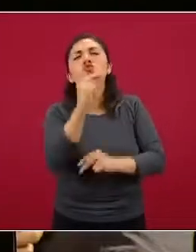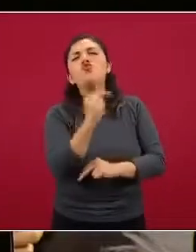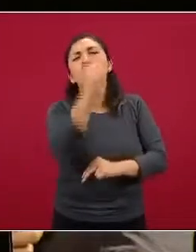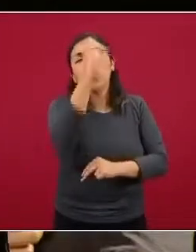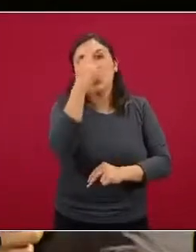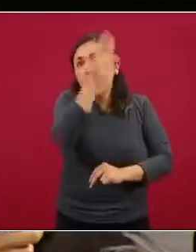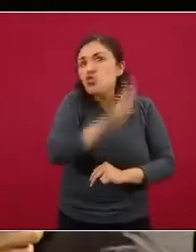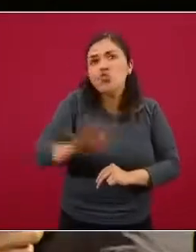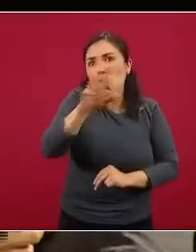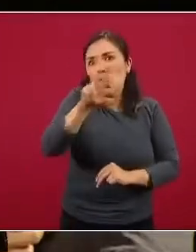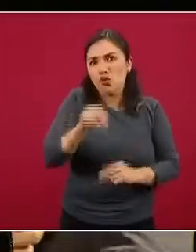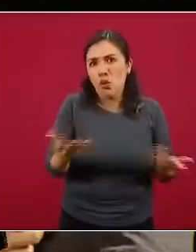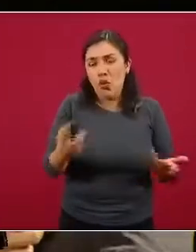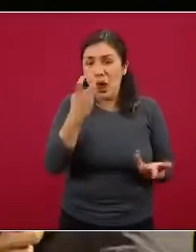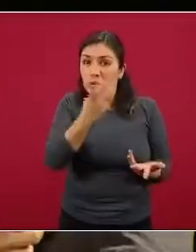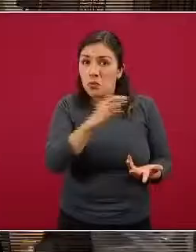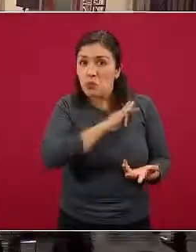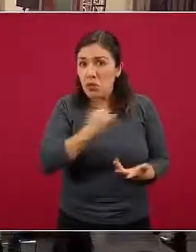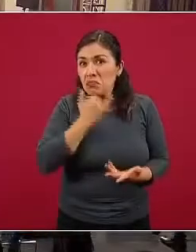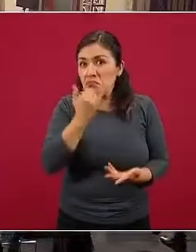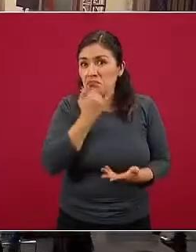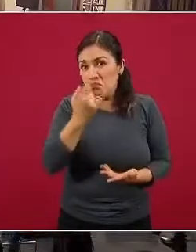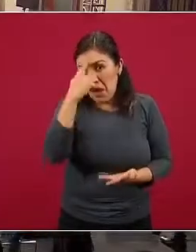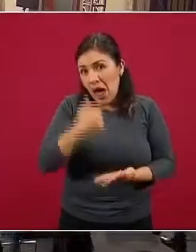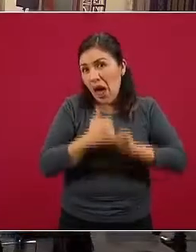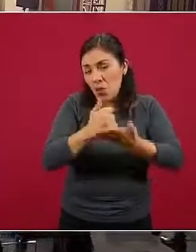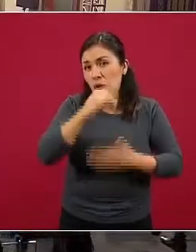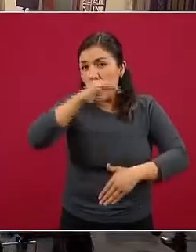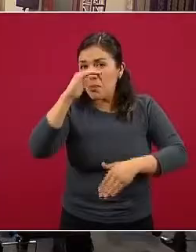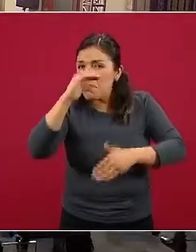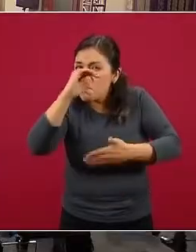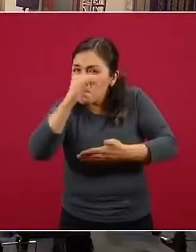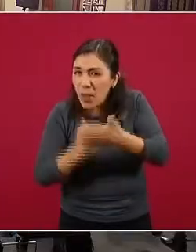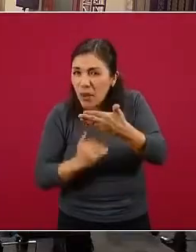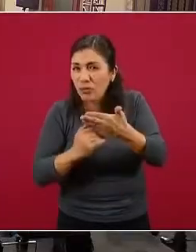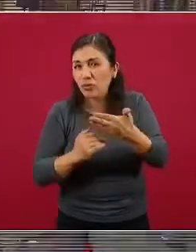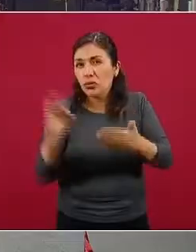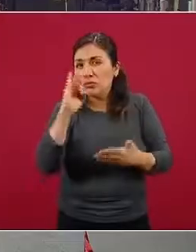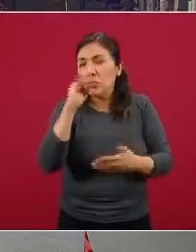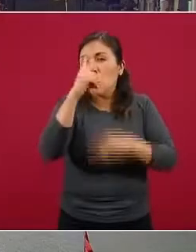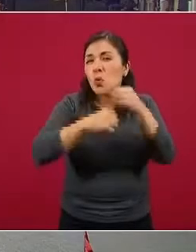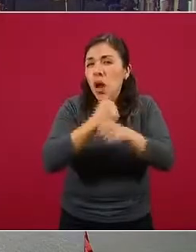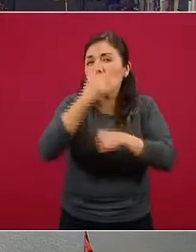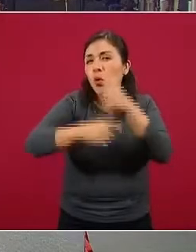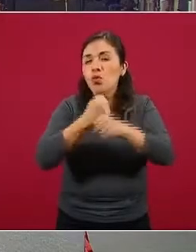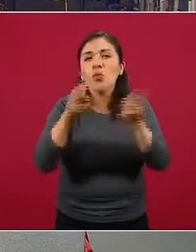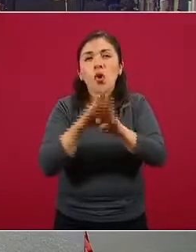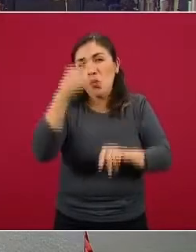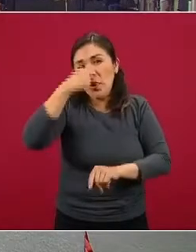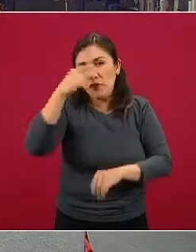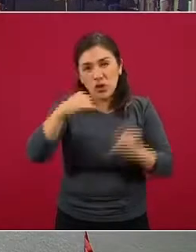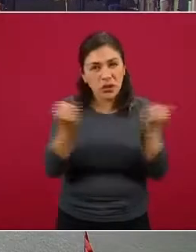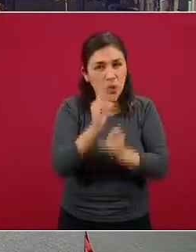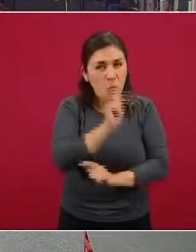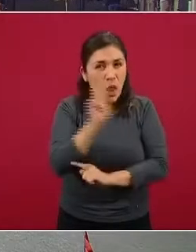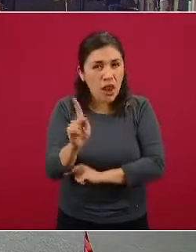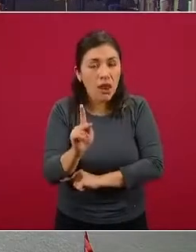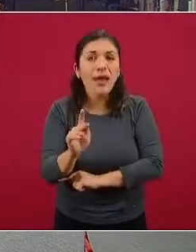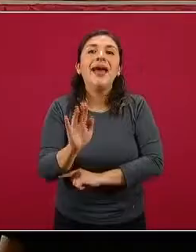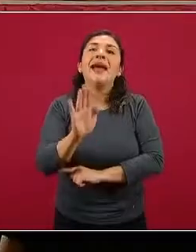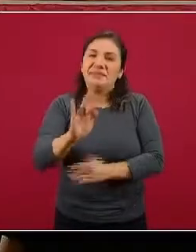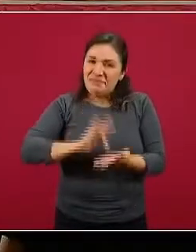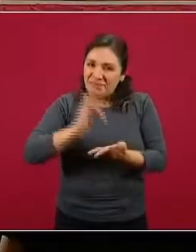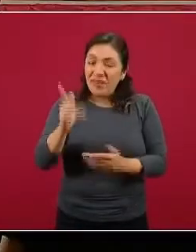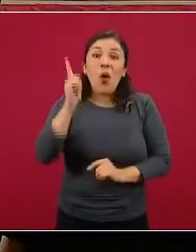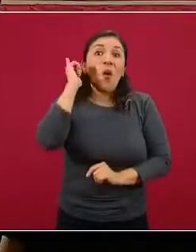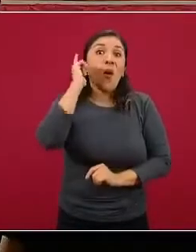pero no todo. ¿Esto puede mitigar un poco si esta enfermedad se vuelve estacional como la influenza? Gracias. Muchas gracias. Ojalá fuera